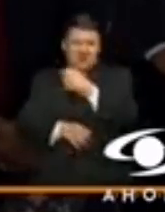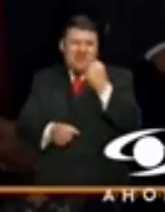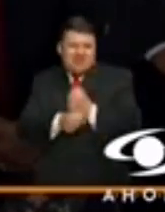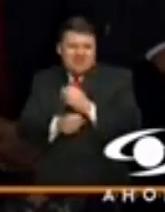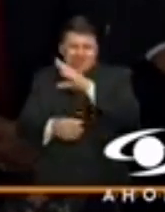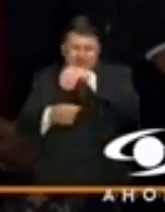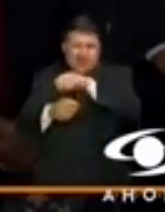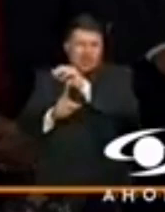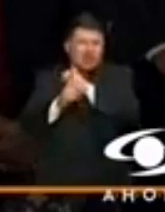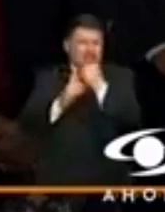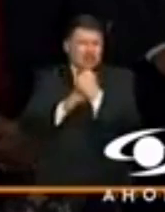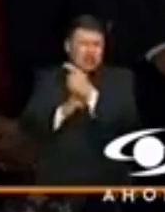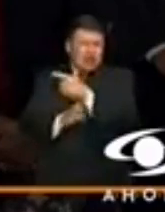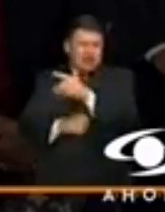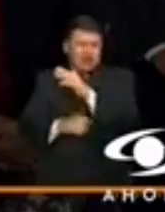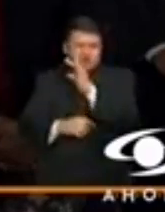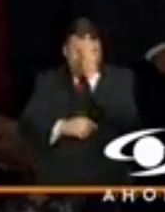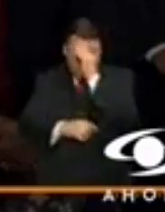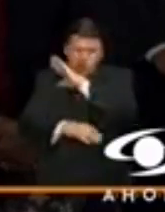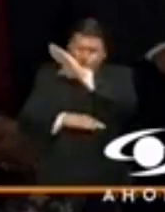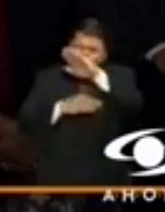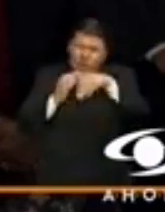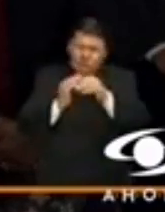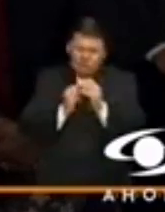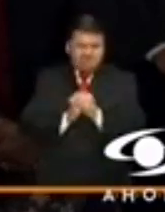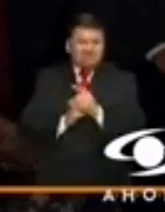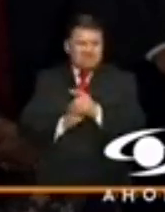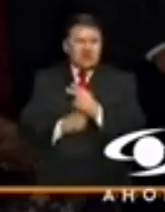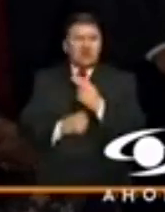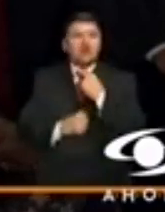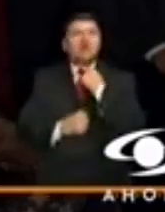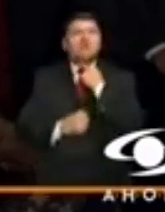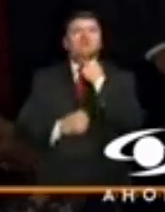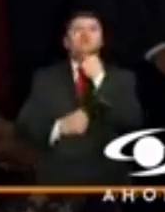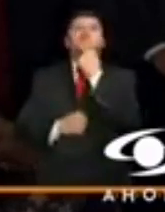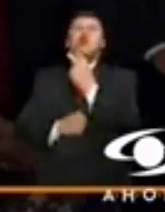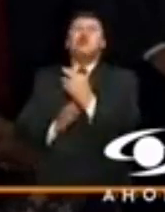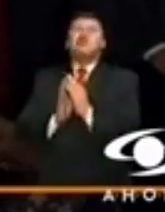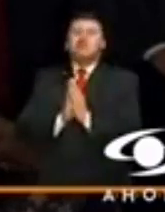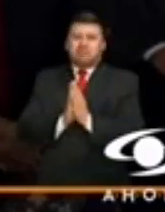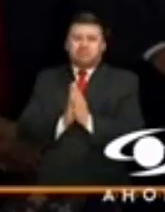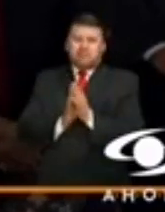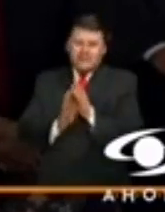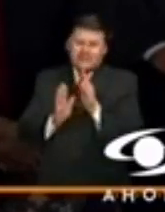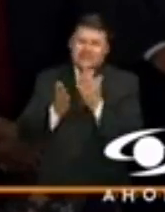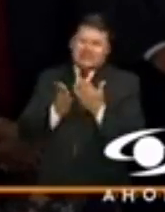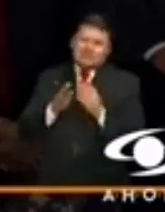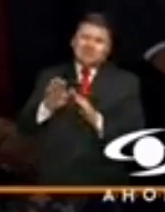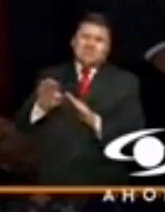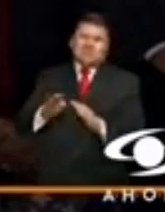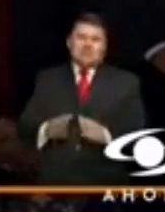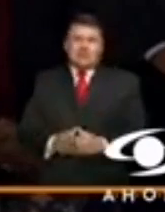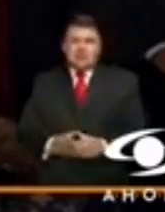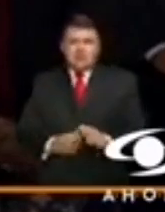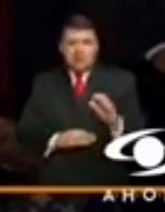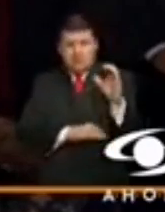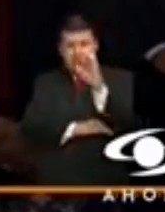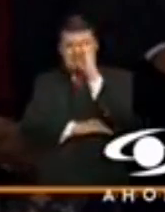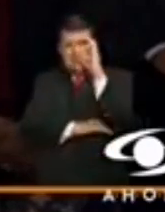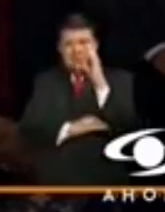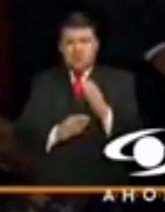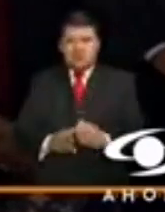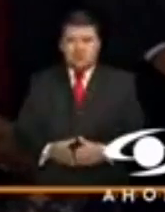seguridad social de nuestro país será una voz de protección para ellos.